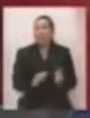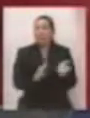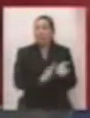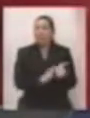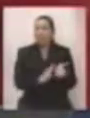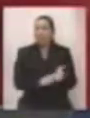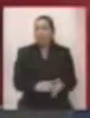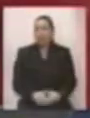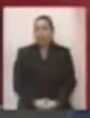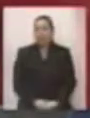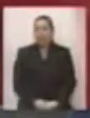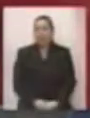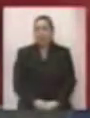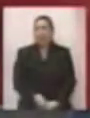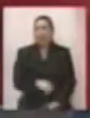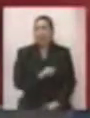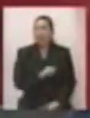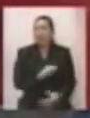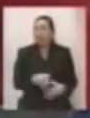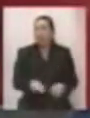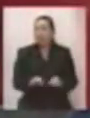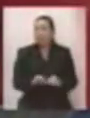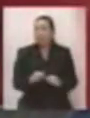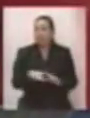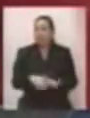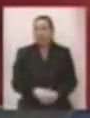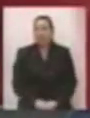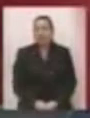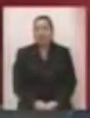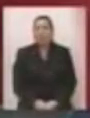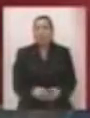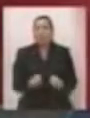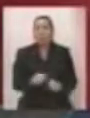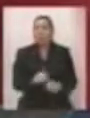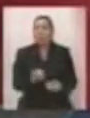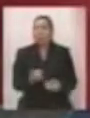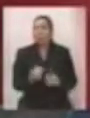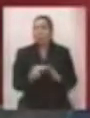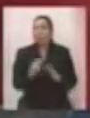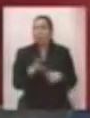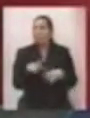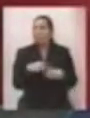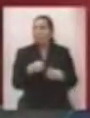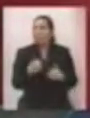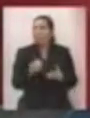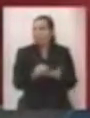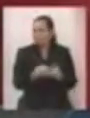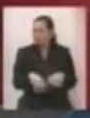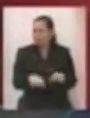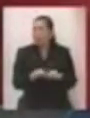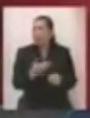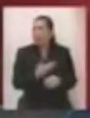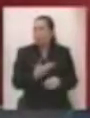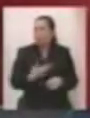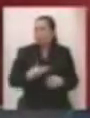del Pueblo. Dos instituciones importantes que deberían estar involucradas, porque lo otro deja un nivel de abstracción que me parece muy importante que estén los